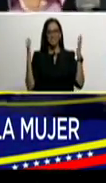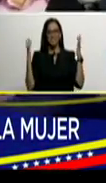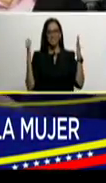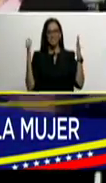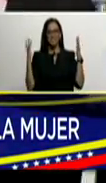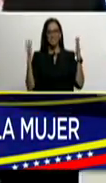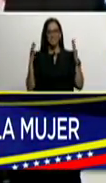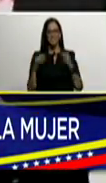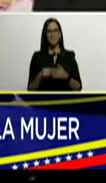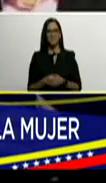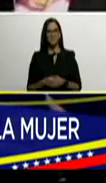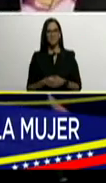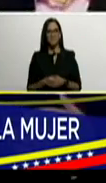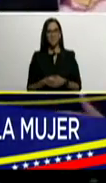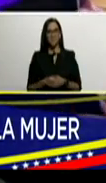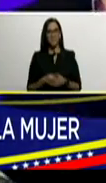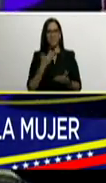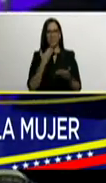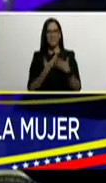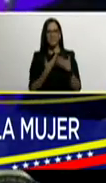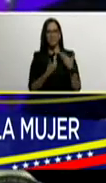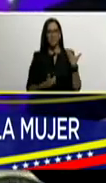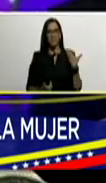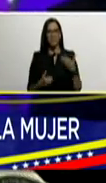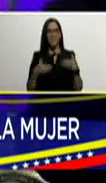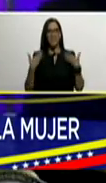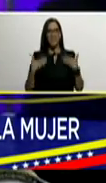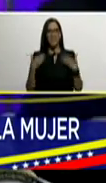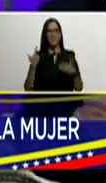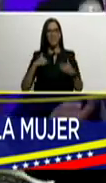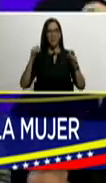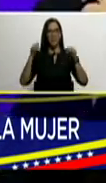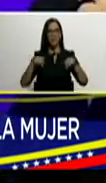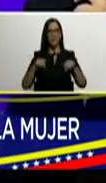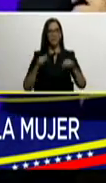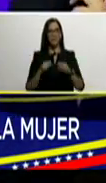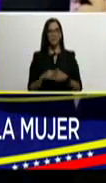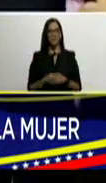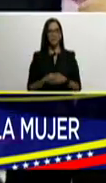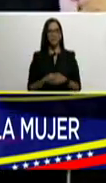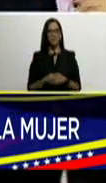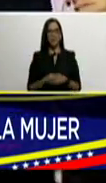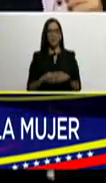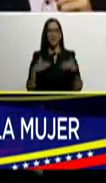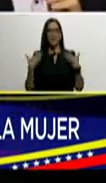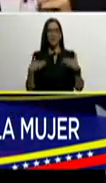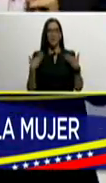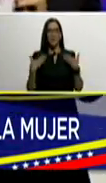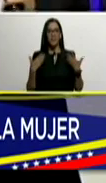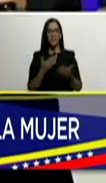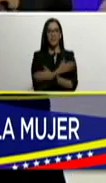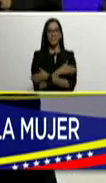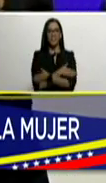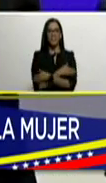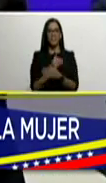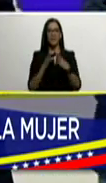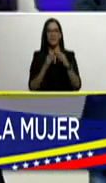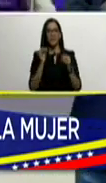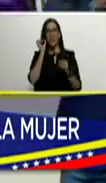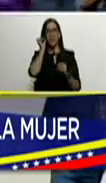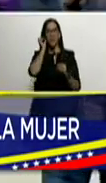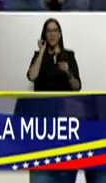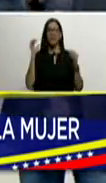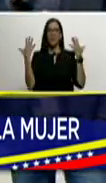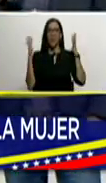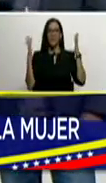Sánchez. Argenis, Hendrix, qué alegría tenerlos aquí, Hendrix. Oh, contento y felicitaciones para todas las mujeres.